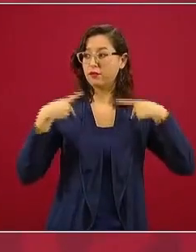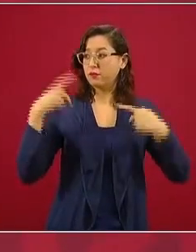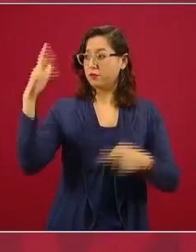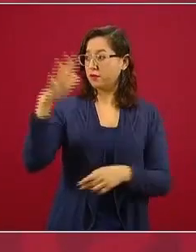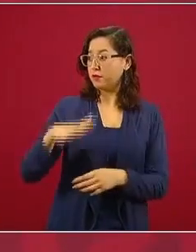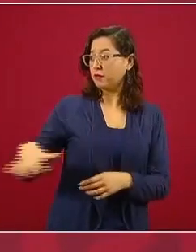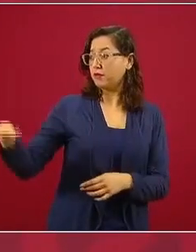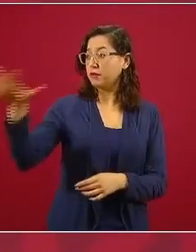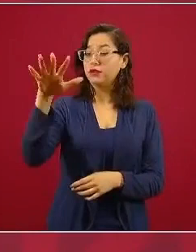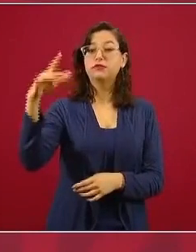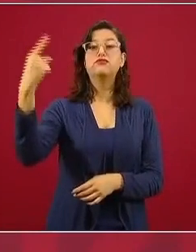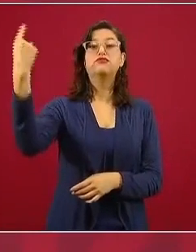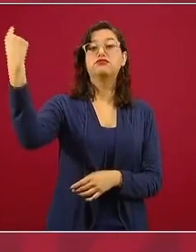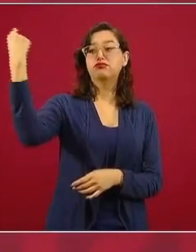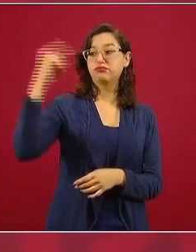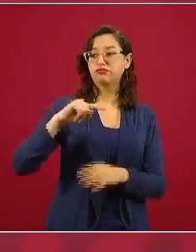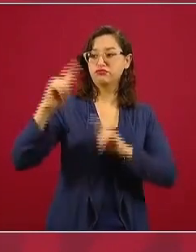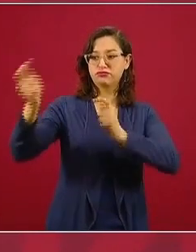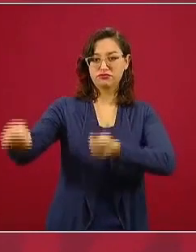nos